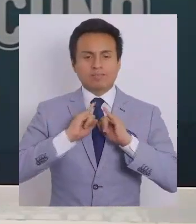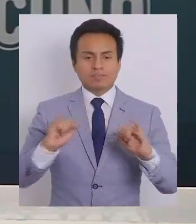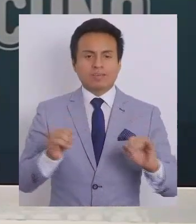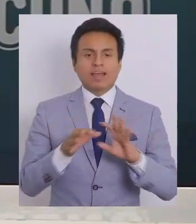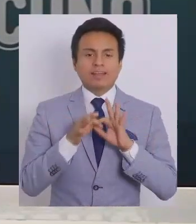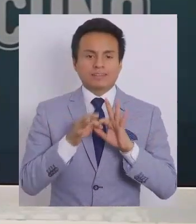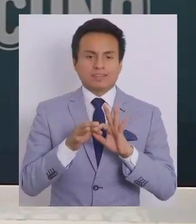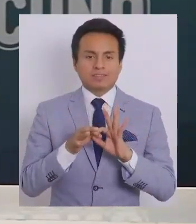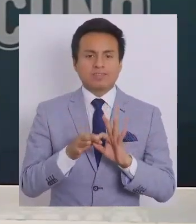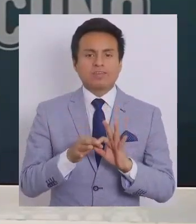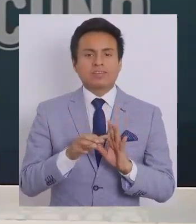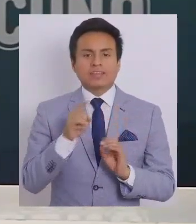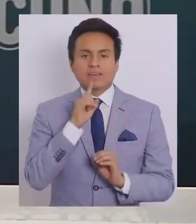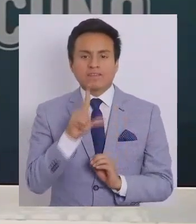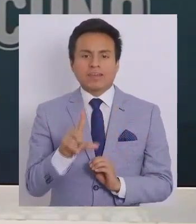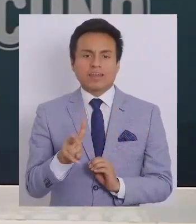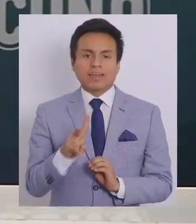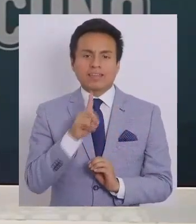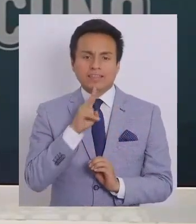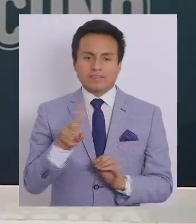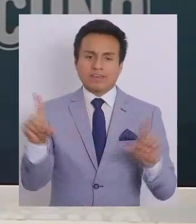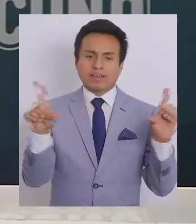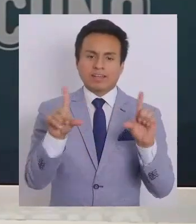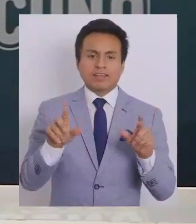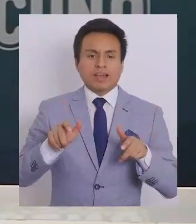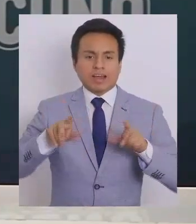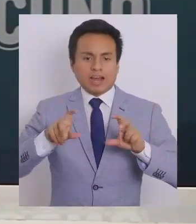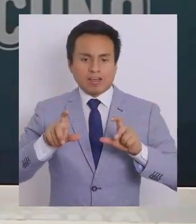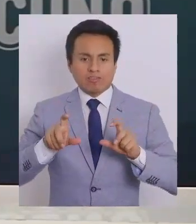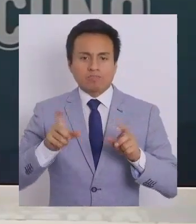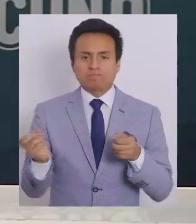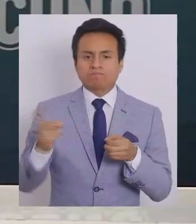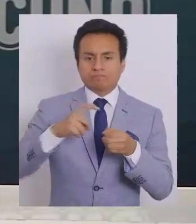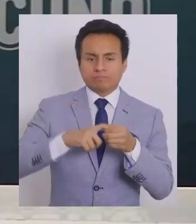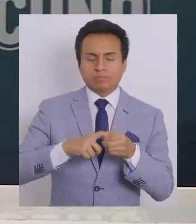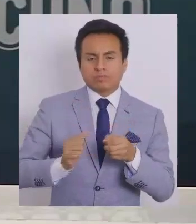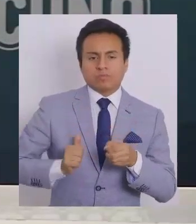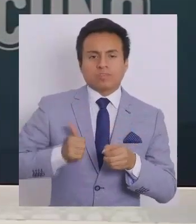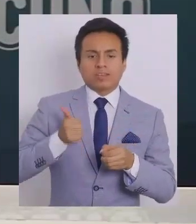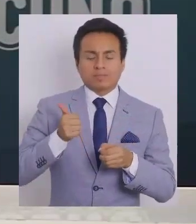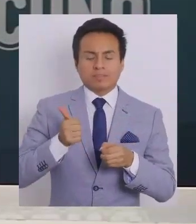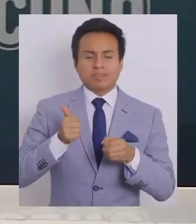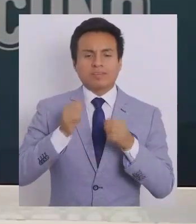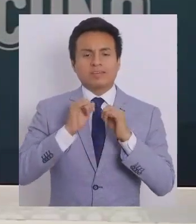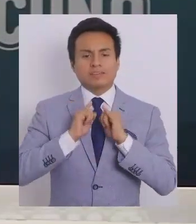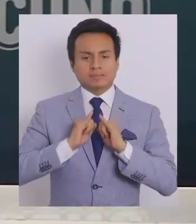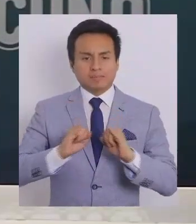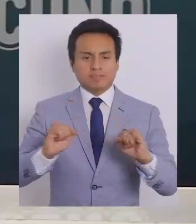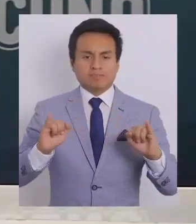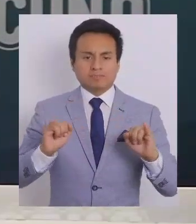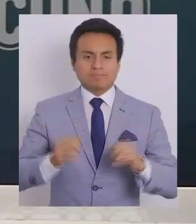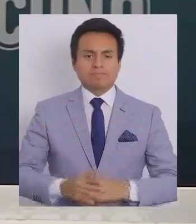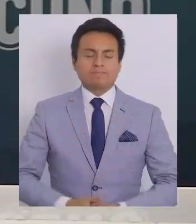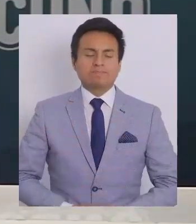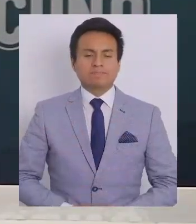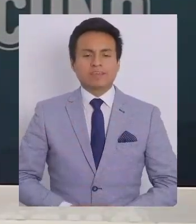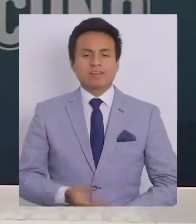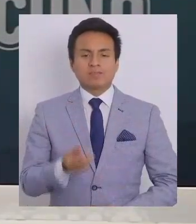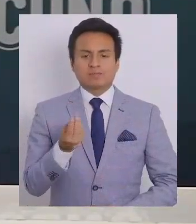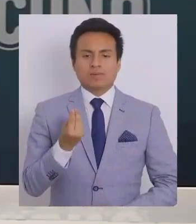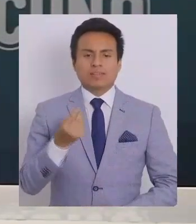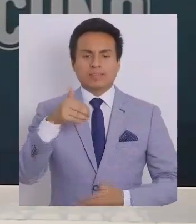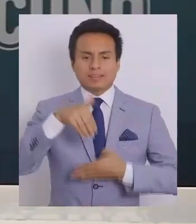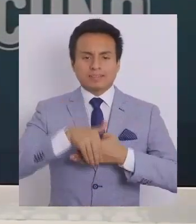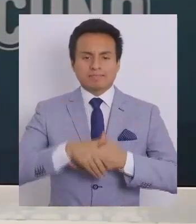agradeciendo a los canales de televisión y a las radios que se han sumado voluntariamente a esta transmisión que tengan una